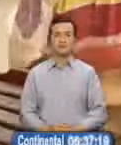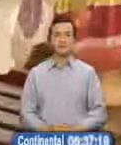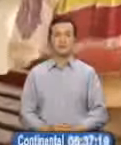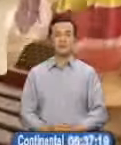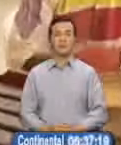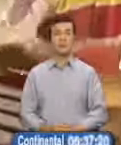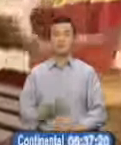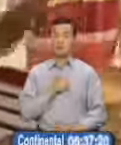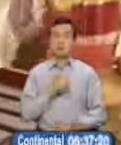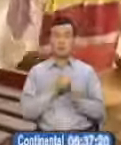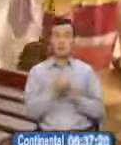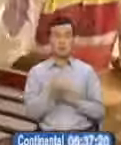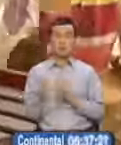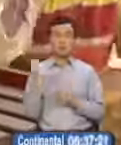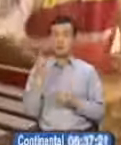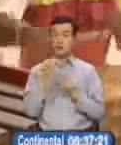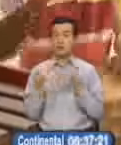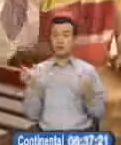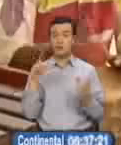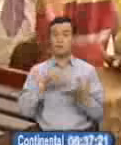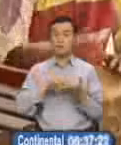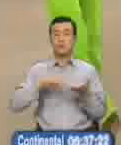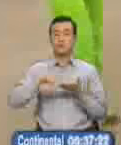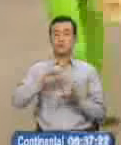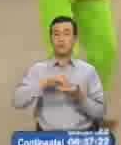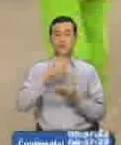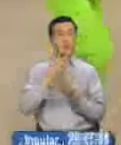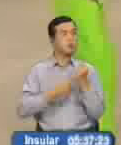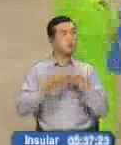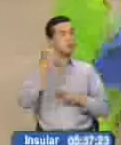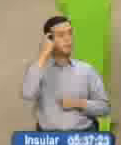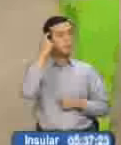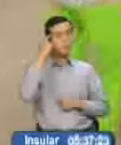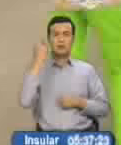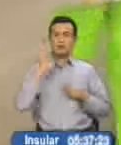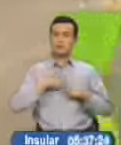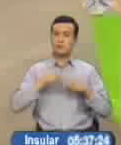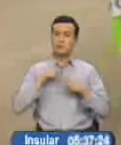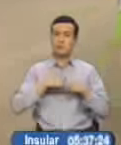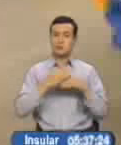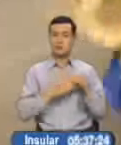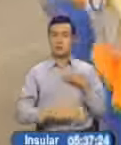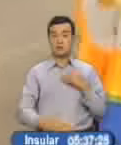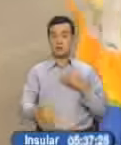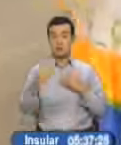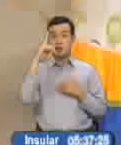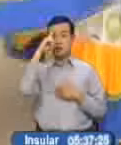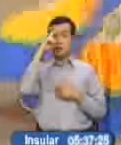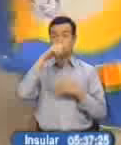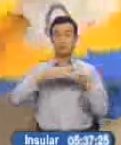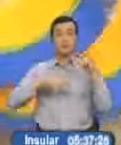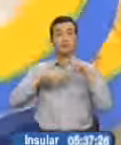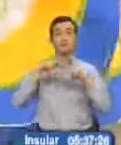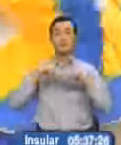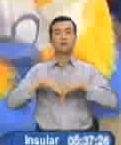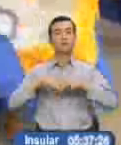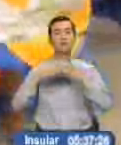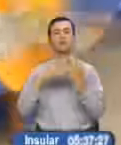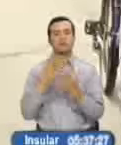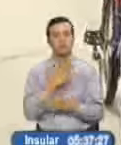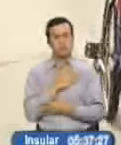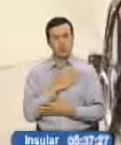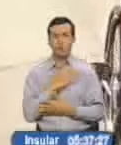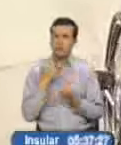Y es la propia gente de ambas provincias la que entiende que salir adelante y superar esta difícil etapa de reconstrucción depende básicamente de su